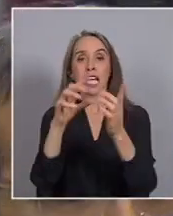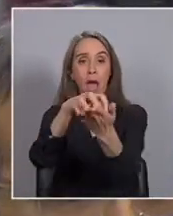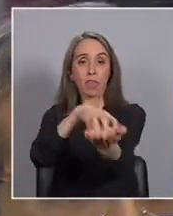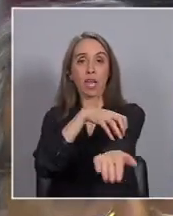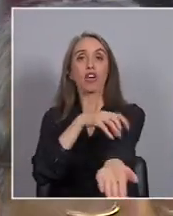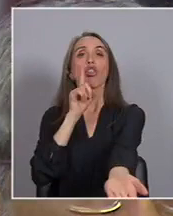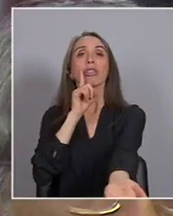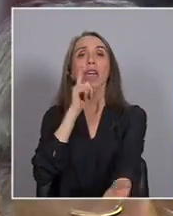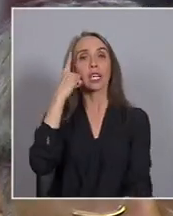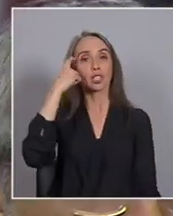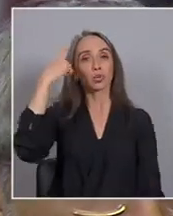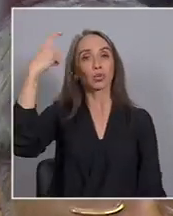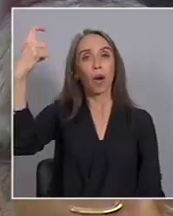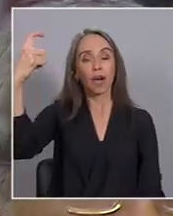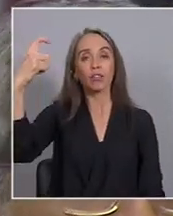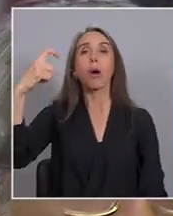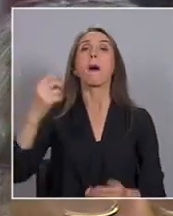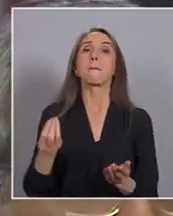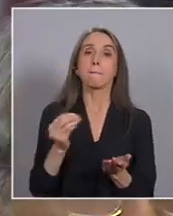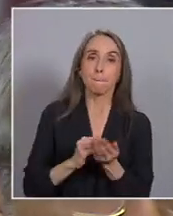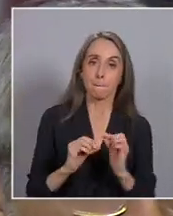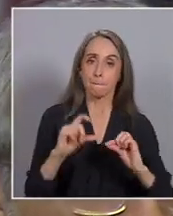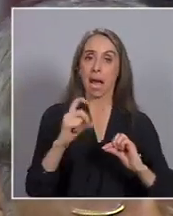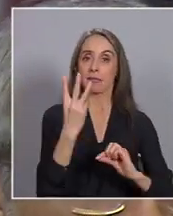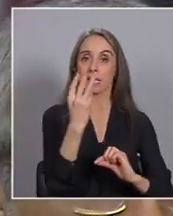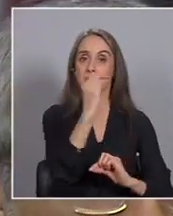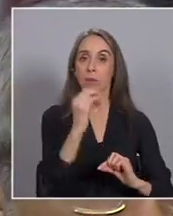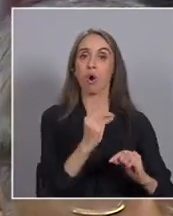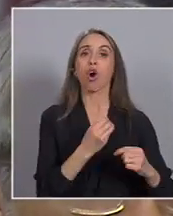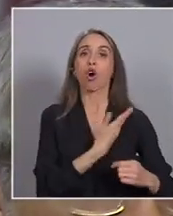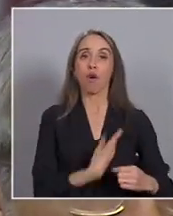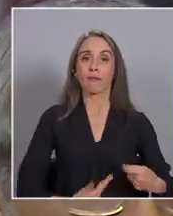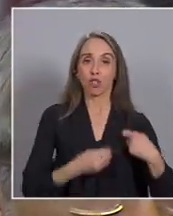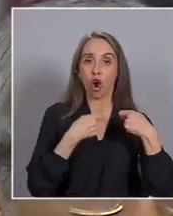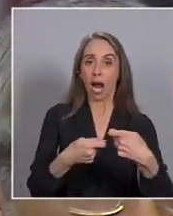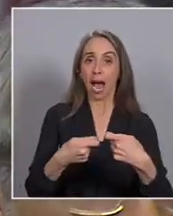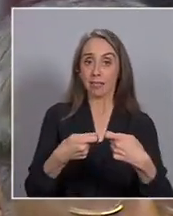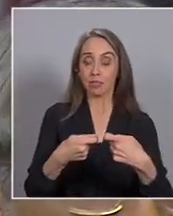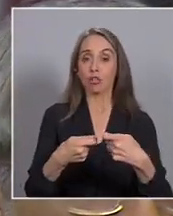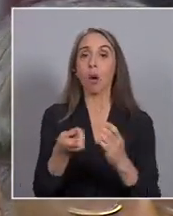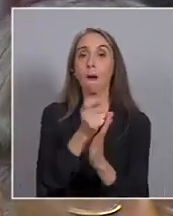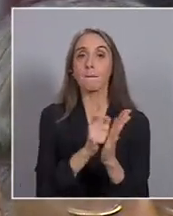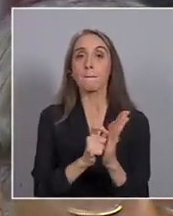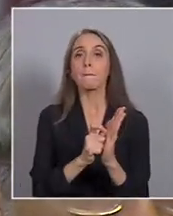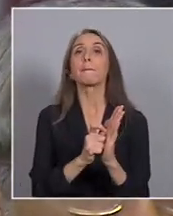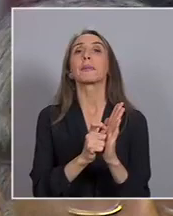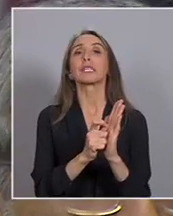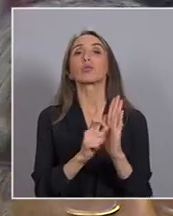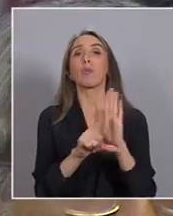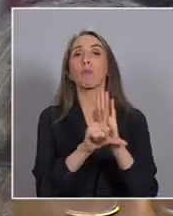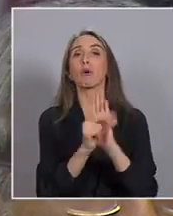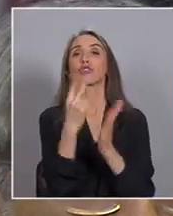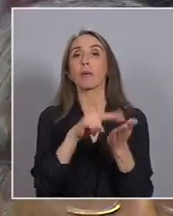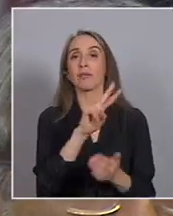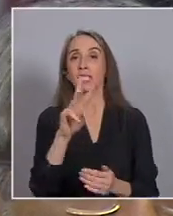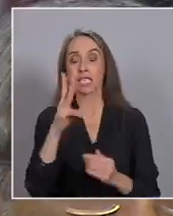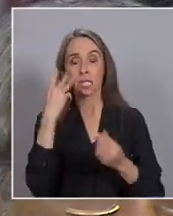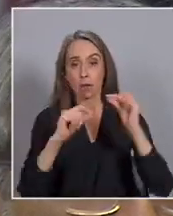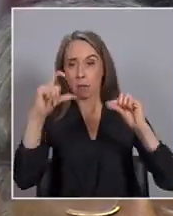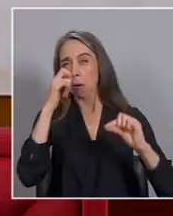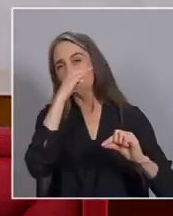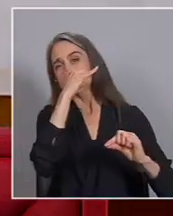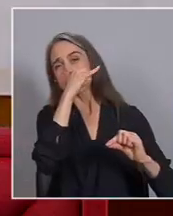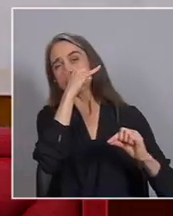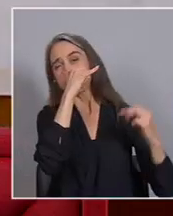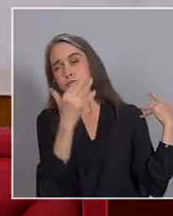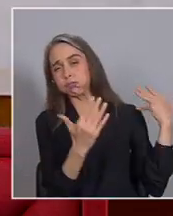país. Por eso aumentamos en un 13% el gasto público en esta materia en el presupuesto 2023, un alza que no teníamos hace más de